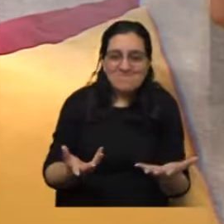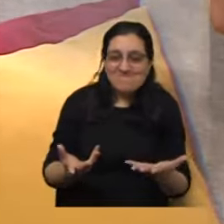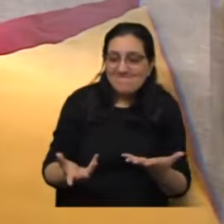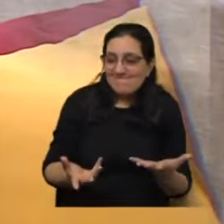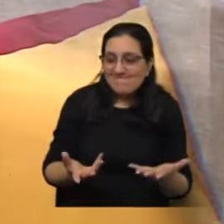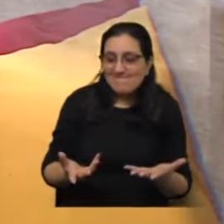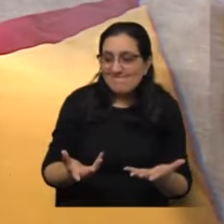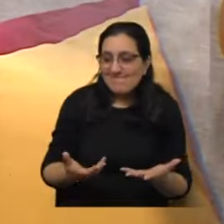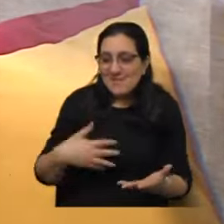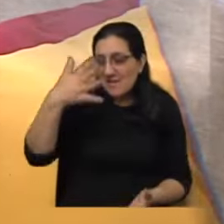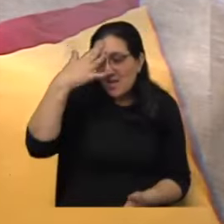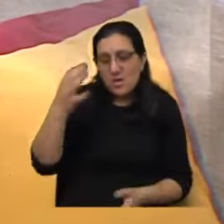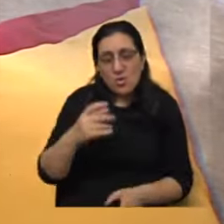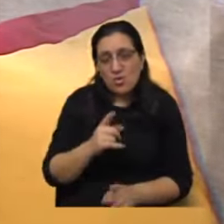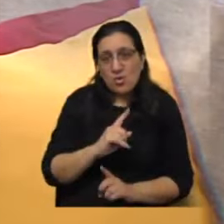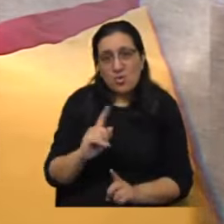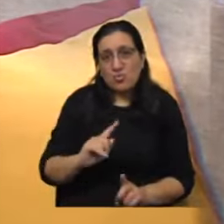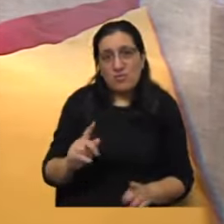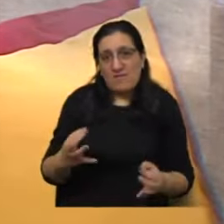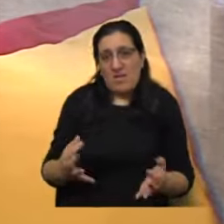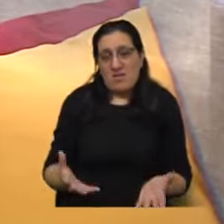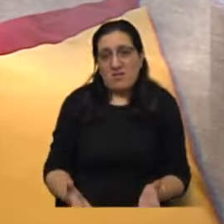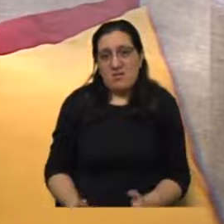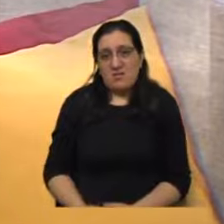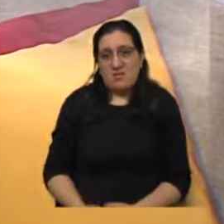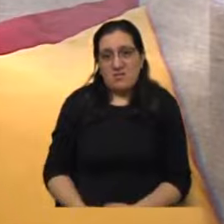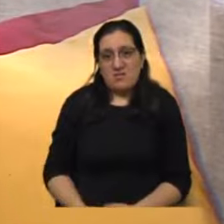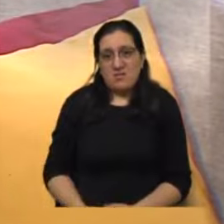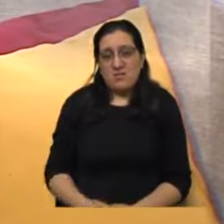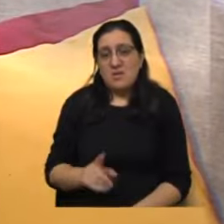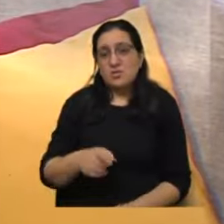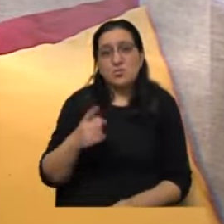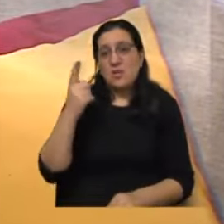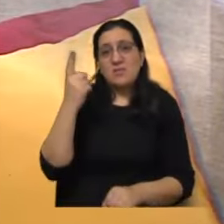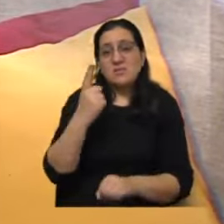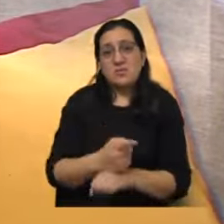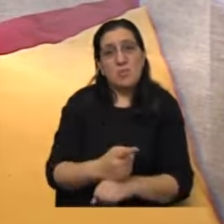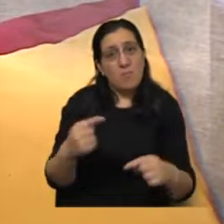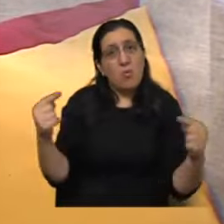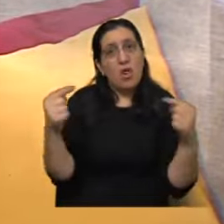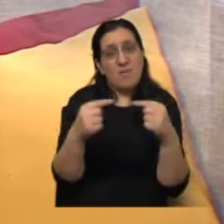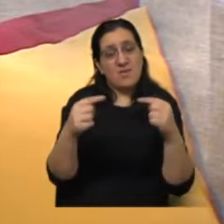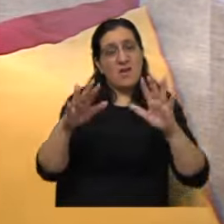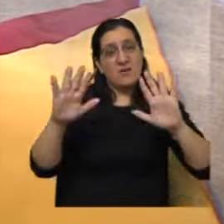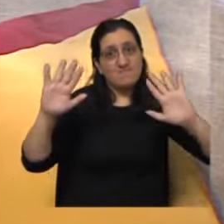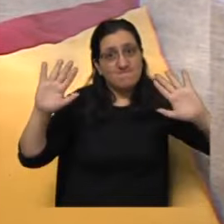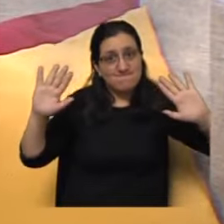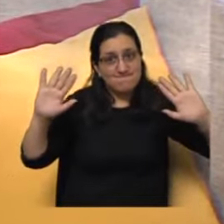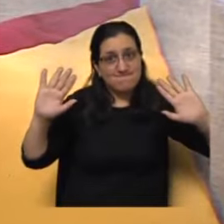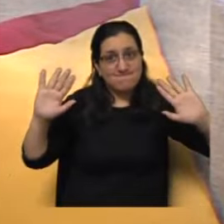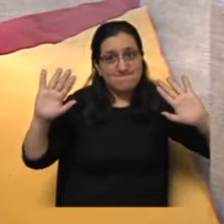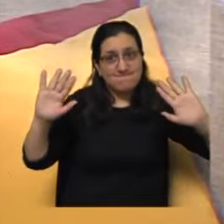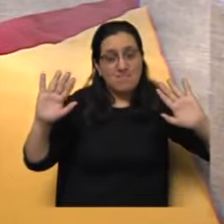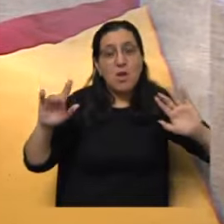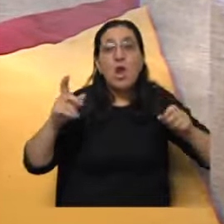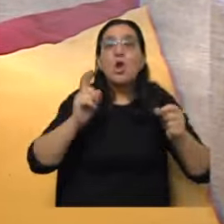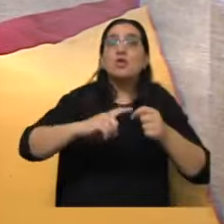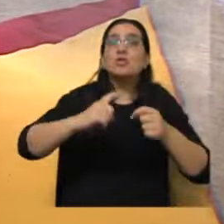no creo que no resiste la menor duda de que al menos es una decisión polémica. Esto está, los sindicatos